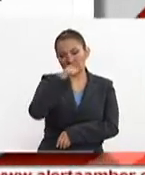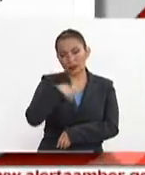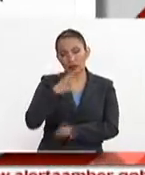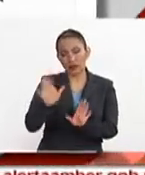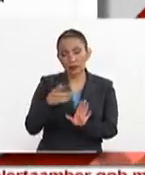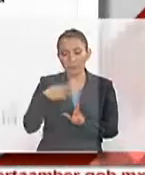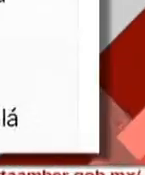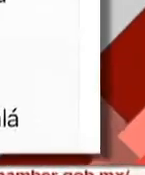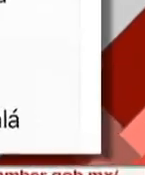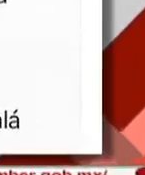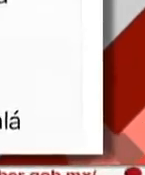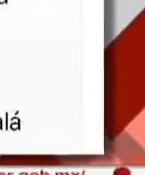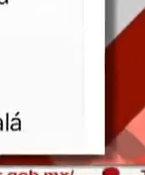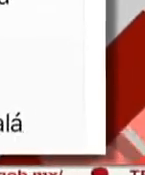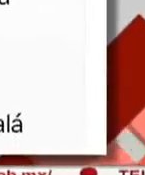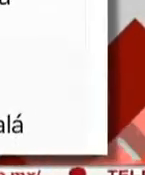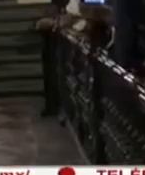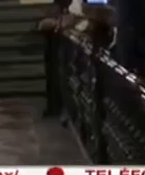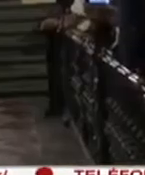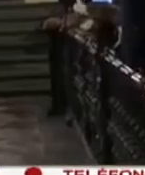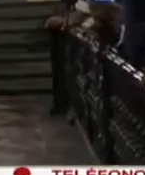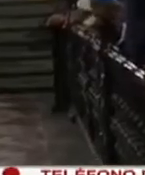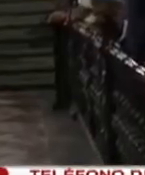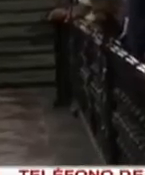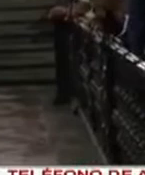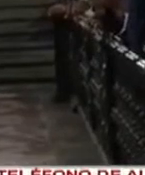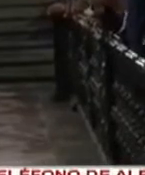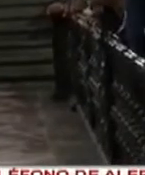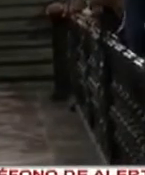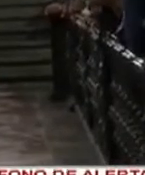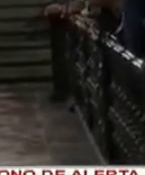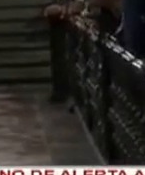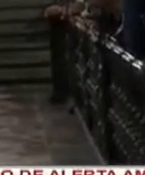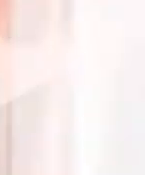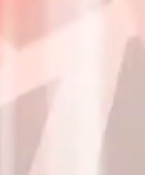despedido con una misa de cuerpo presente en la Catedral Metropolitana.